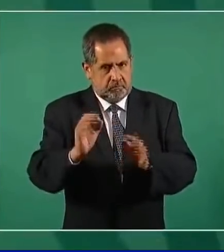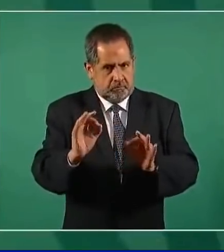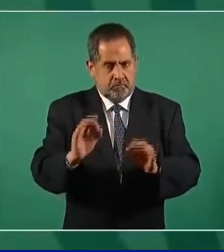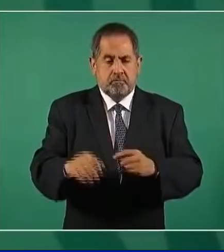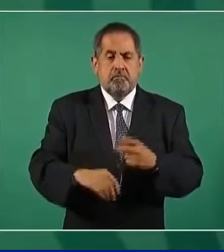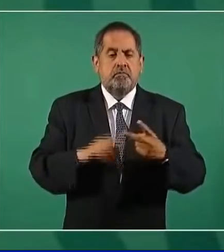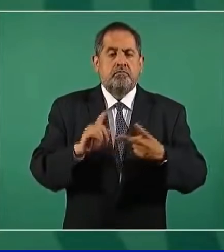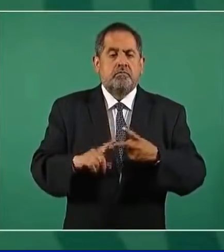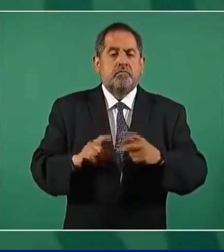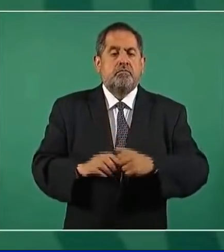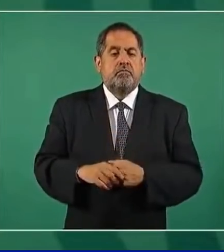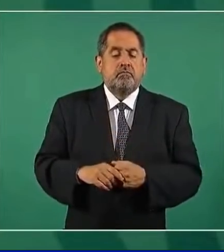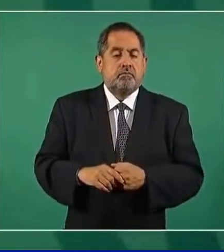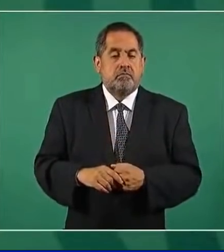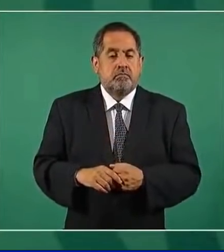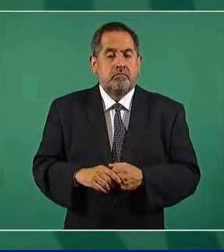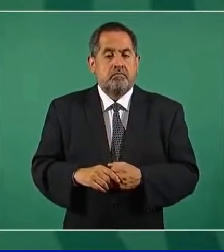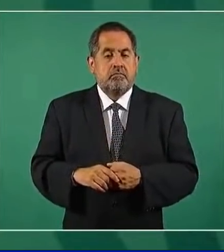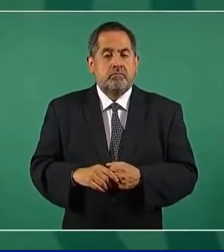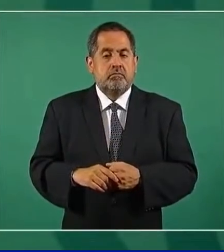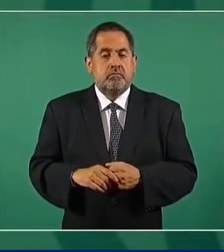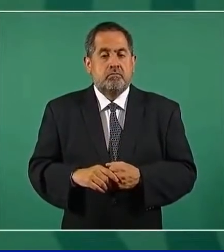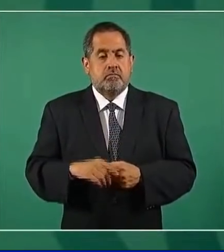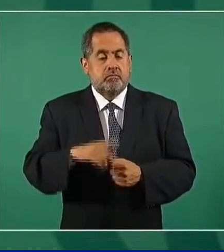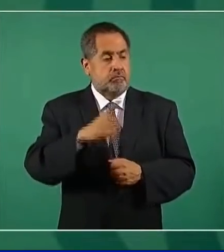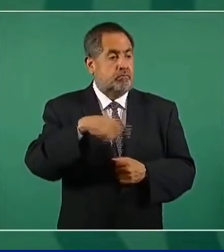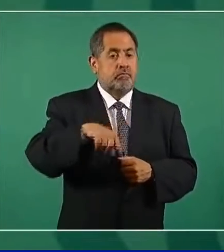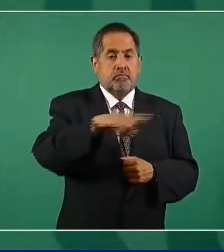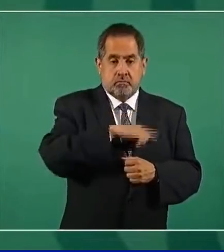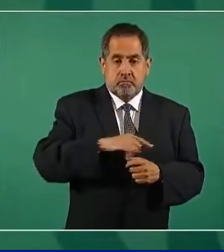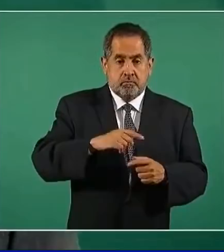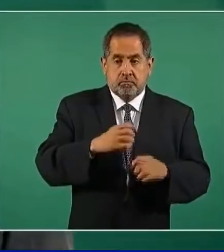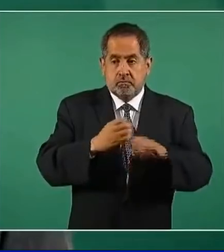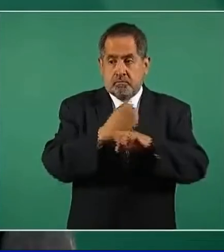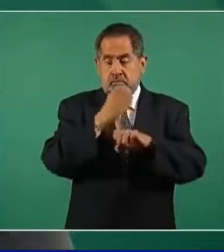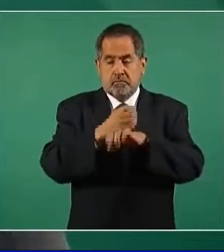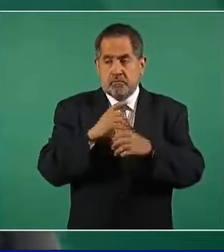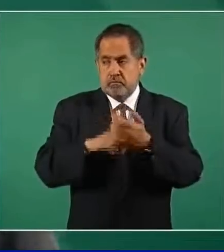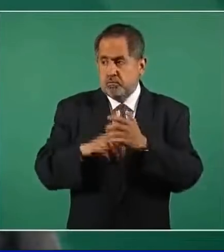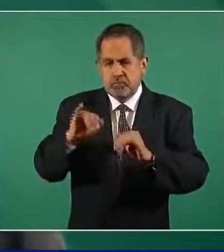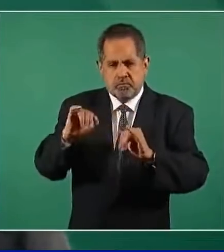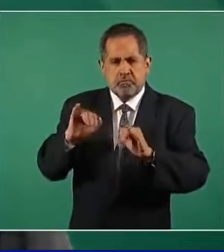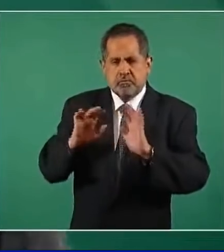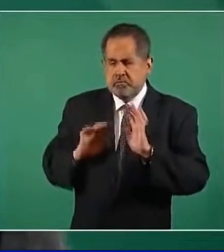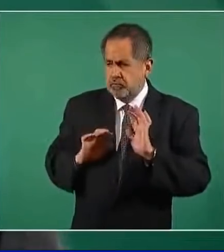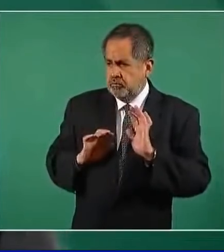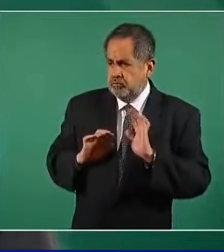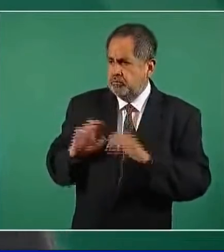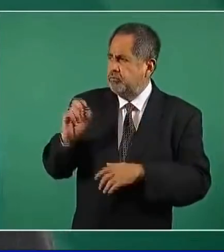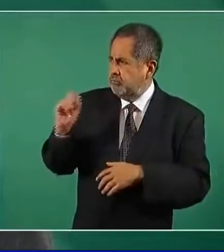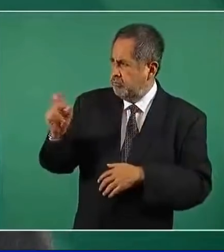Y hay quienes me han dicho, de los que van a entrar, dice, nada más eso,